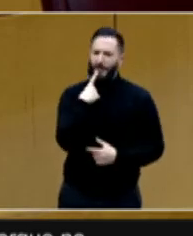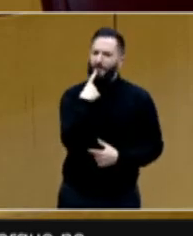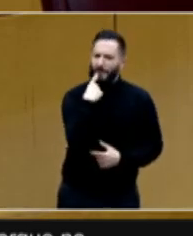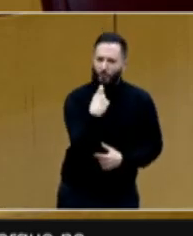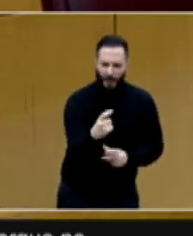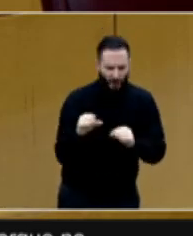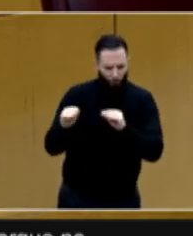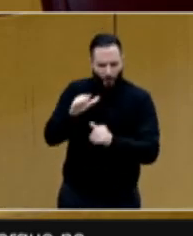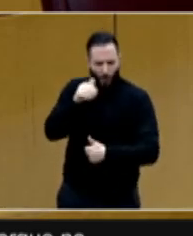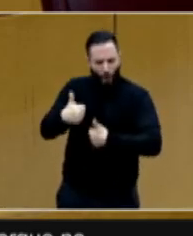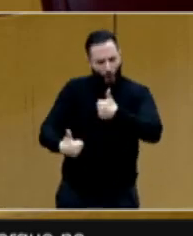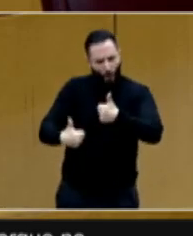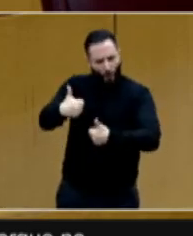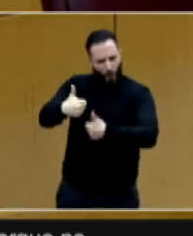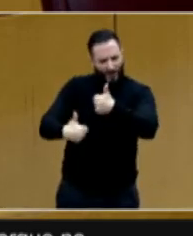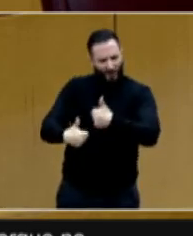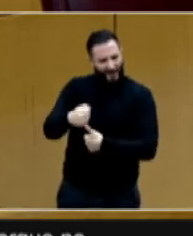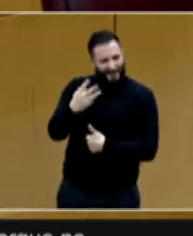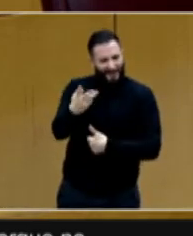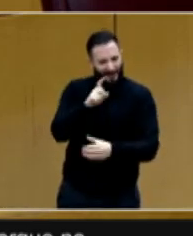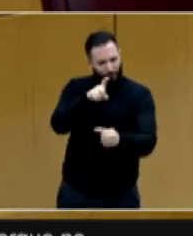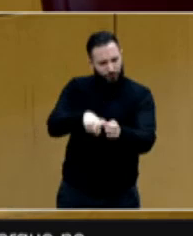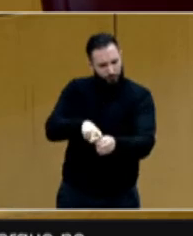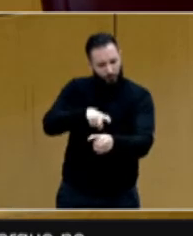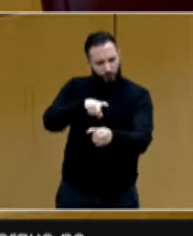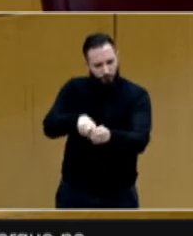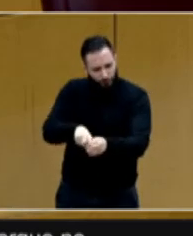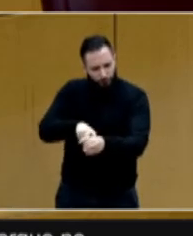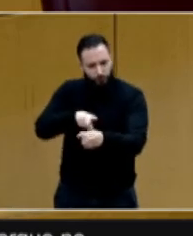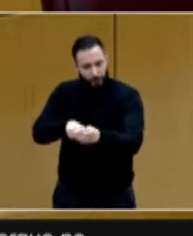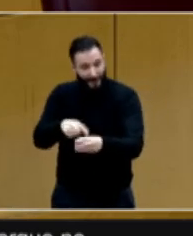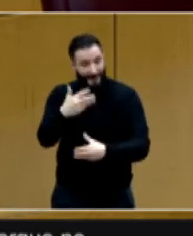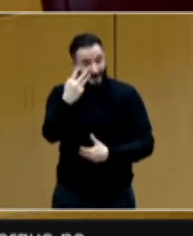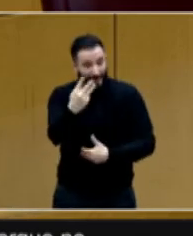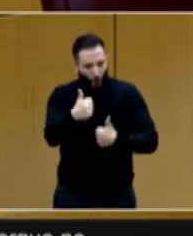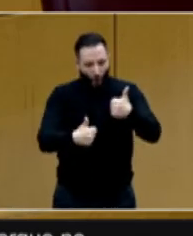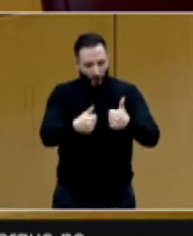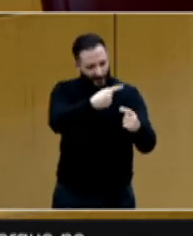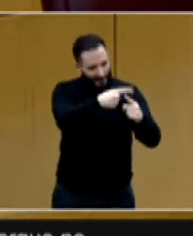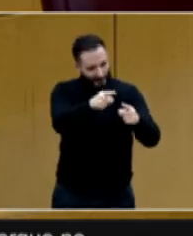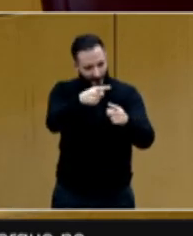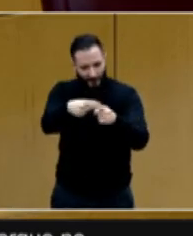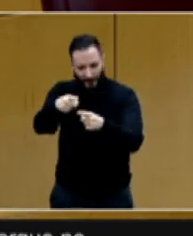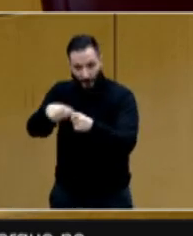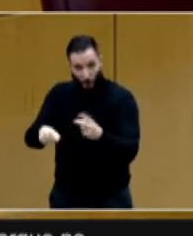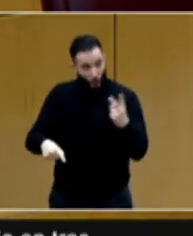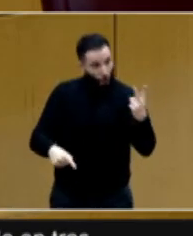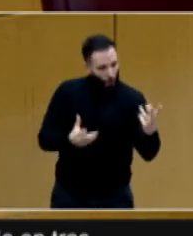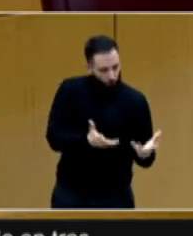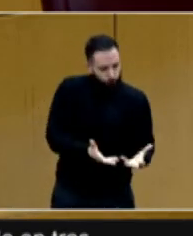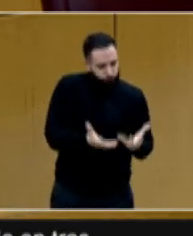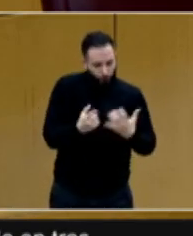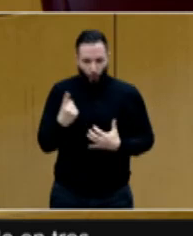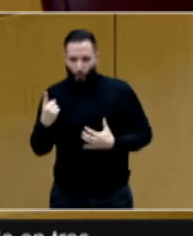tres tres procesos de oposición Sí tres oposiciones distintas aprobando dos